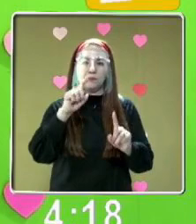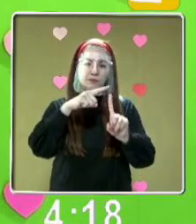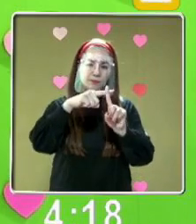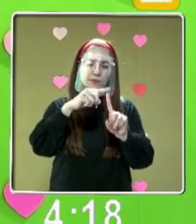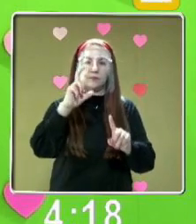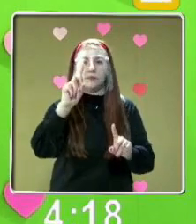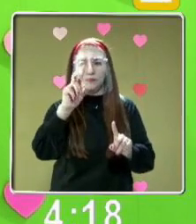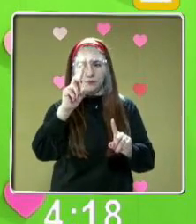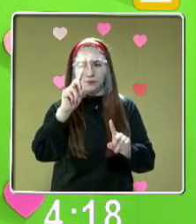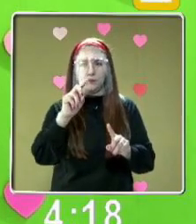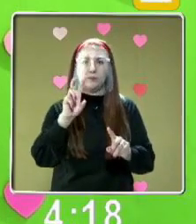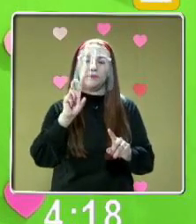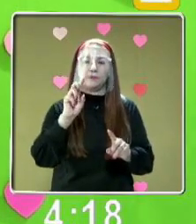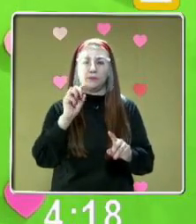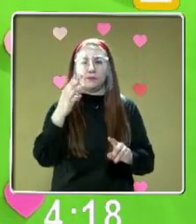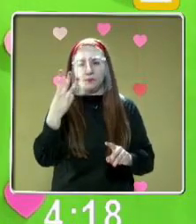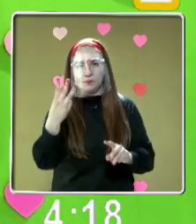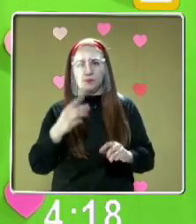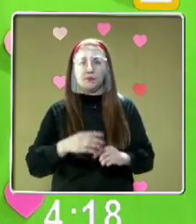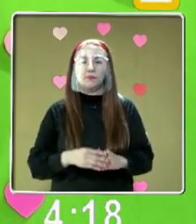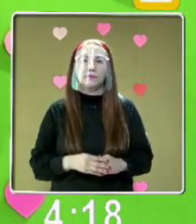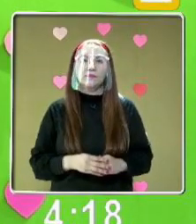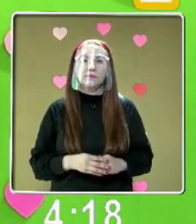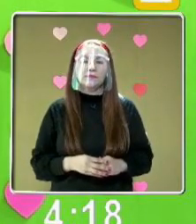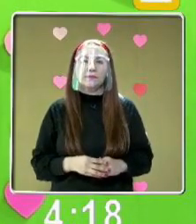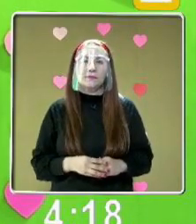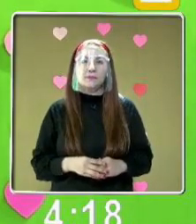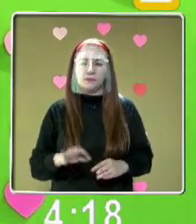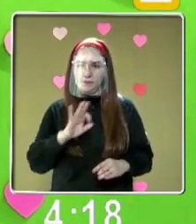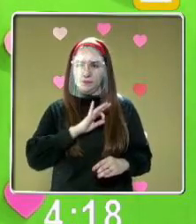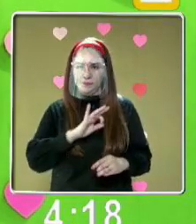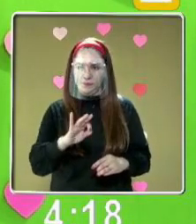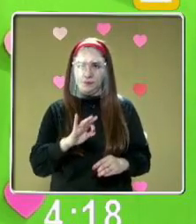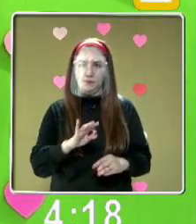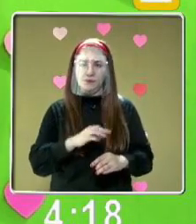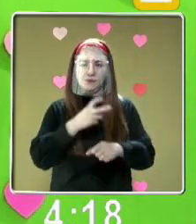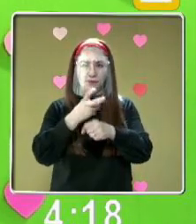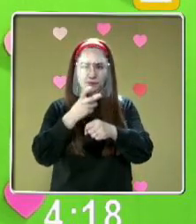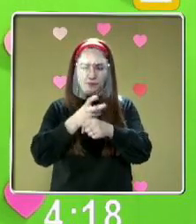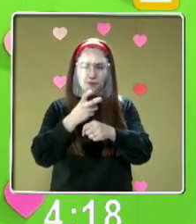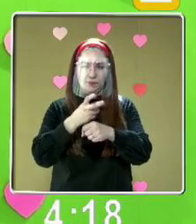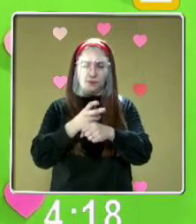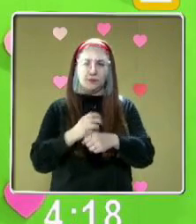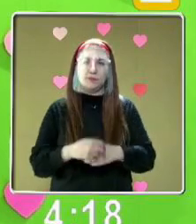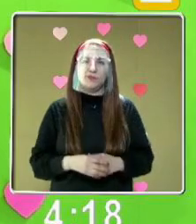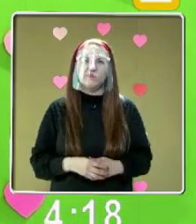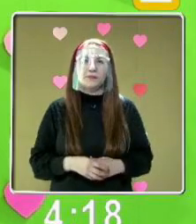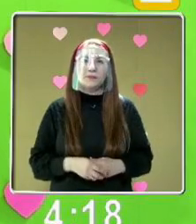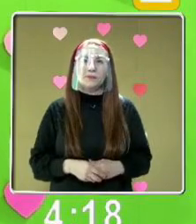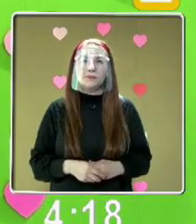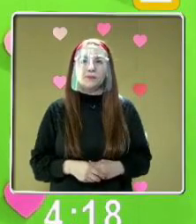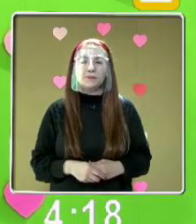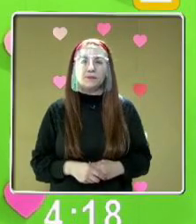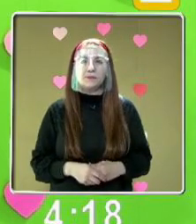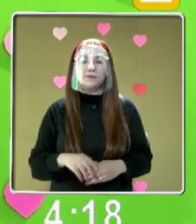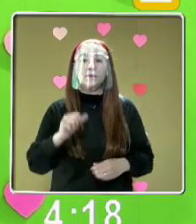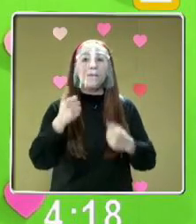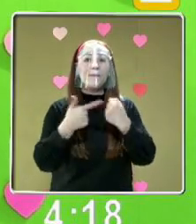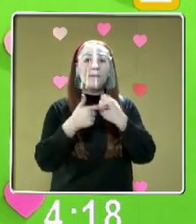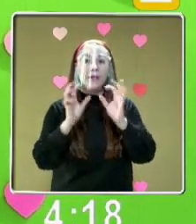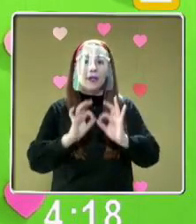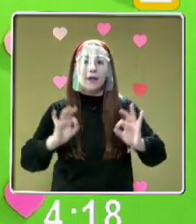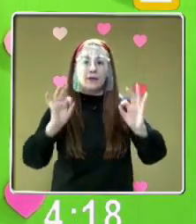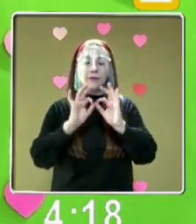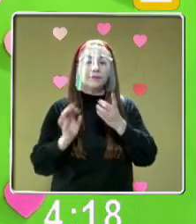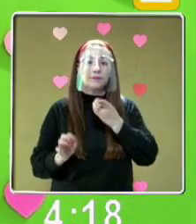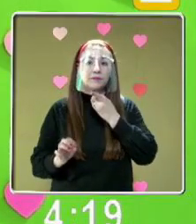33. Pero bueno, vamos a ver si esa constante aplica también para el segundo caso. Entonces, algo importante, maestra, que hay que mencionar es que como su palabra